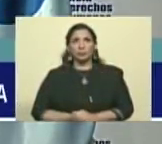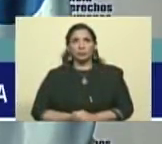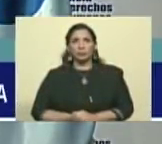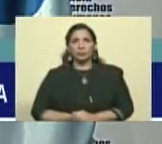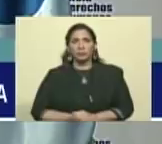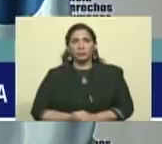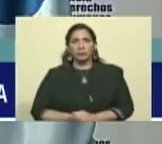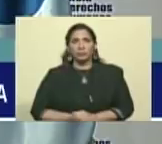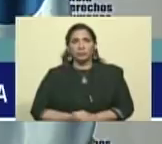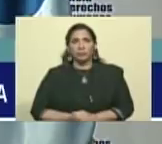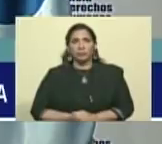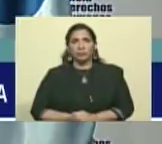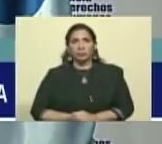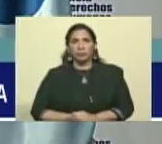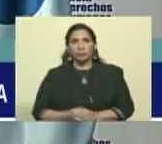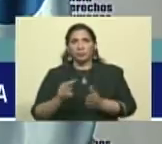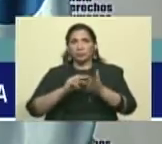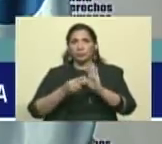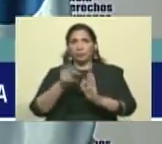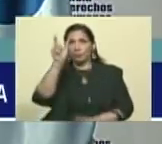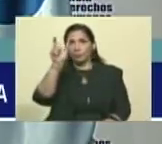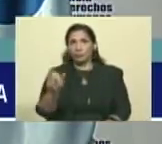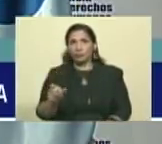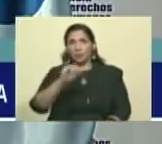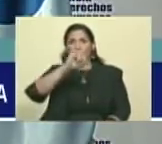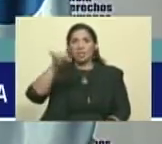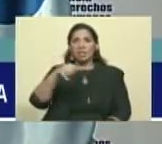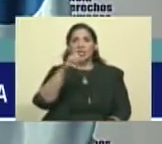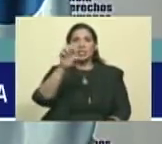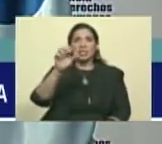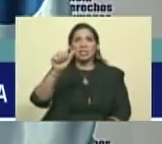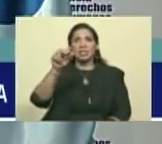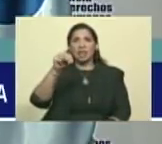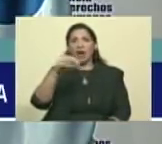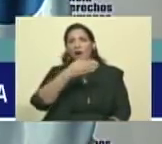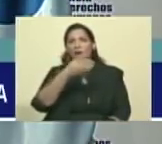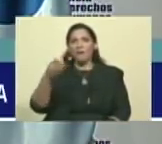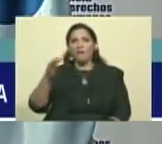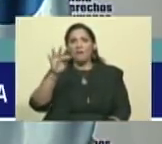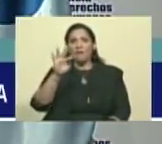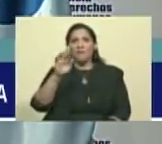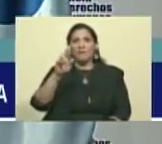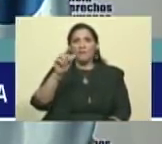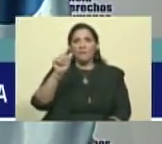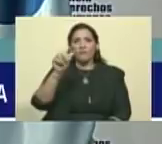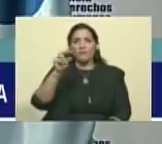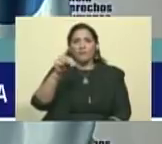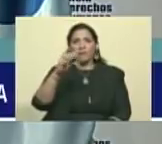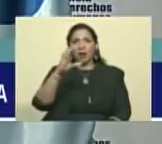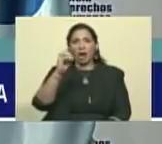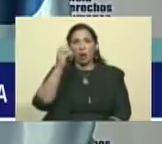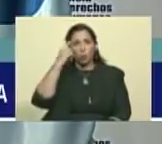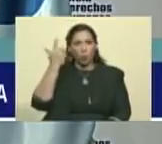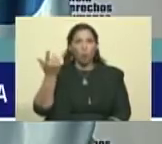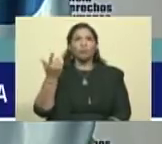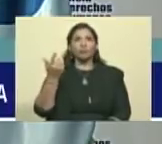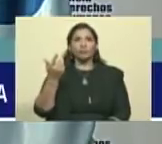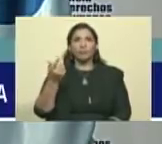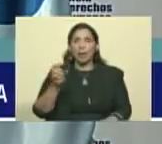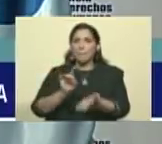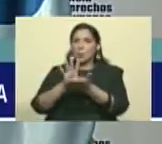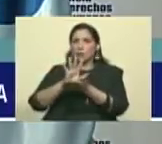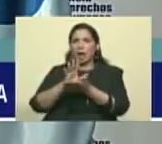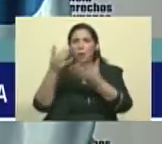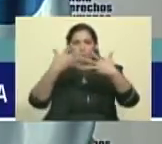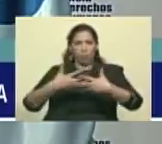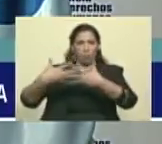pública, el caso del ciudadano Gianfranco Agostinone, expulsado a los Estados Unidos a solicitud de una extradición